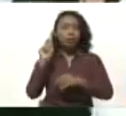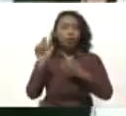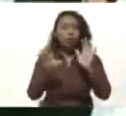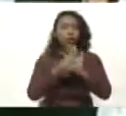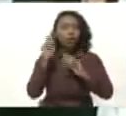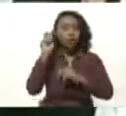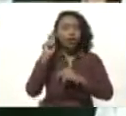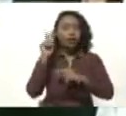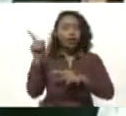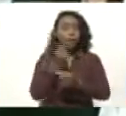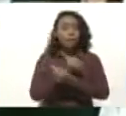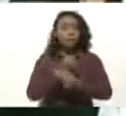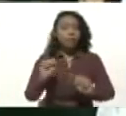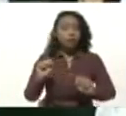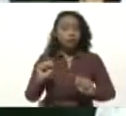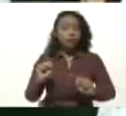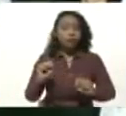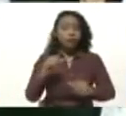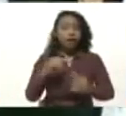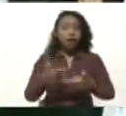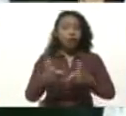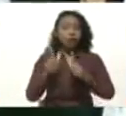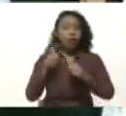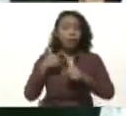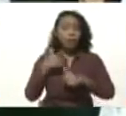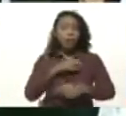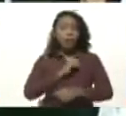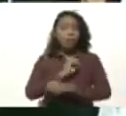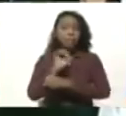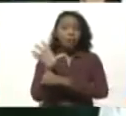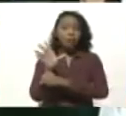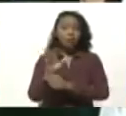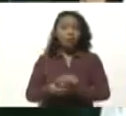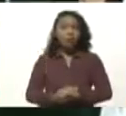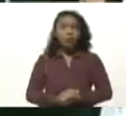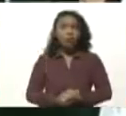que eran imposibles de violar y han autorizado mi extradición.